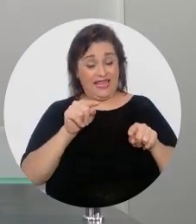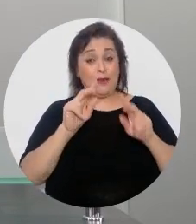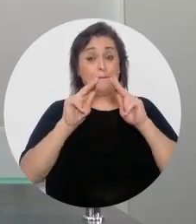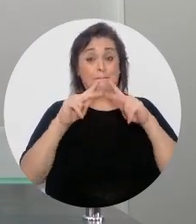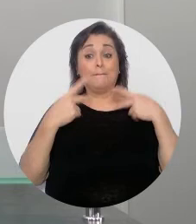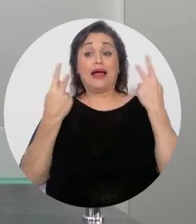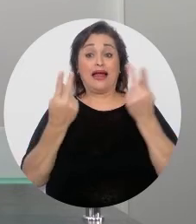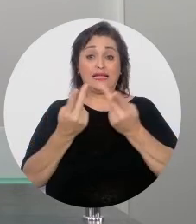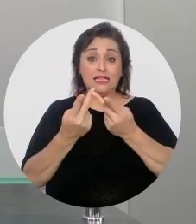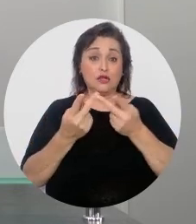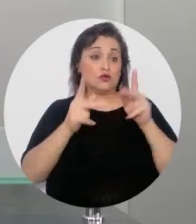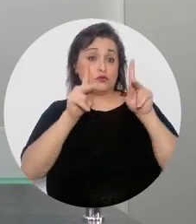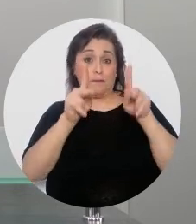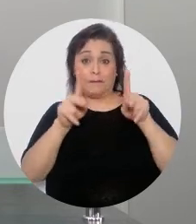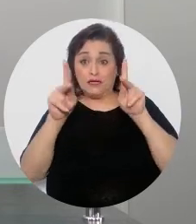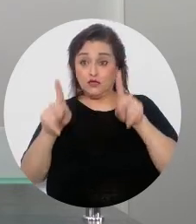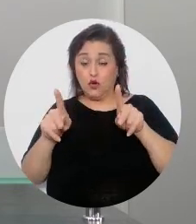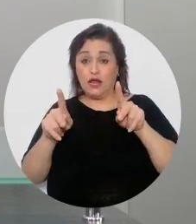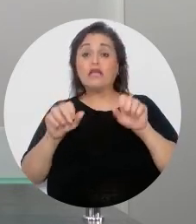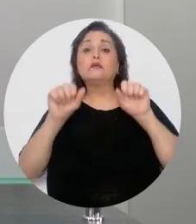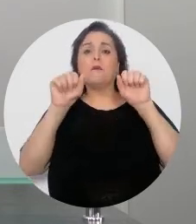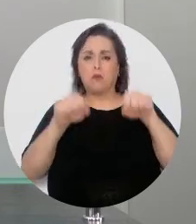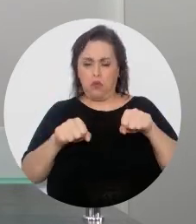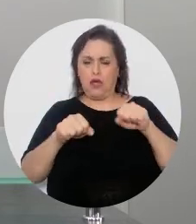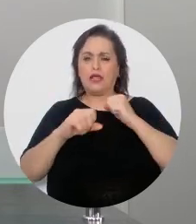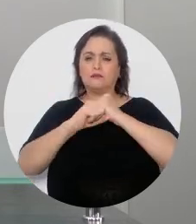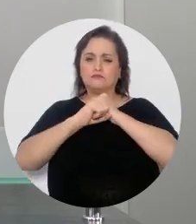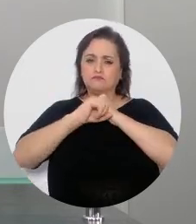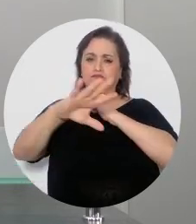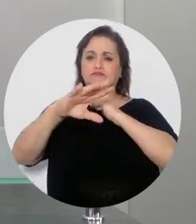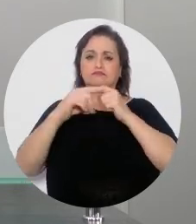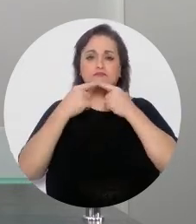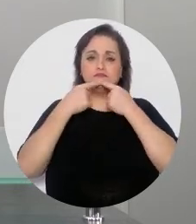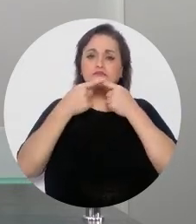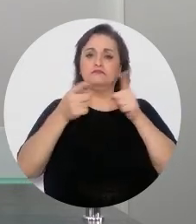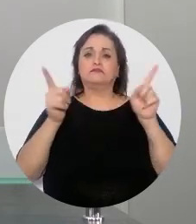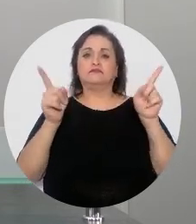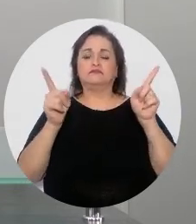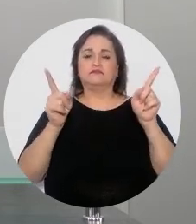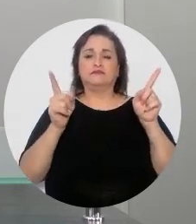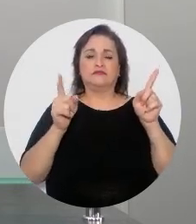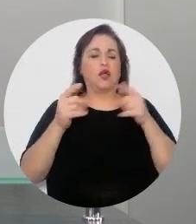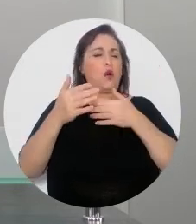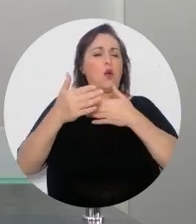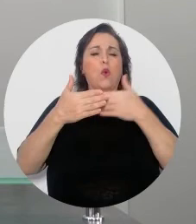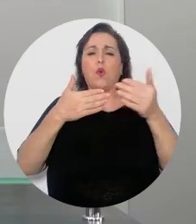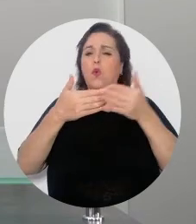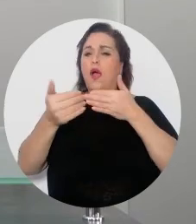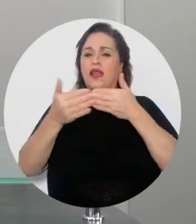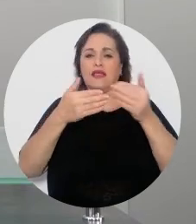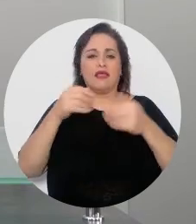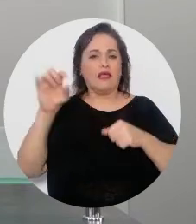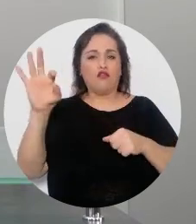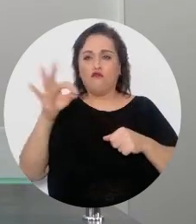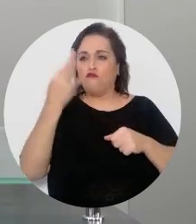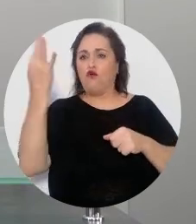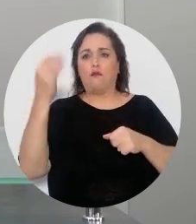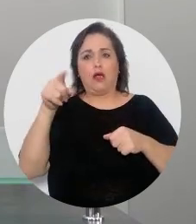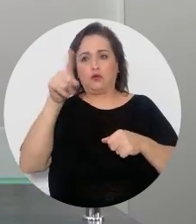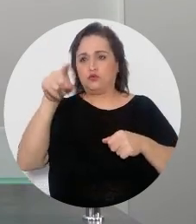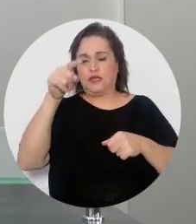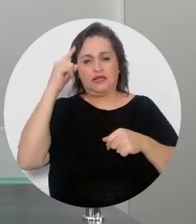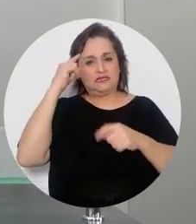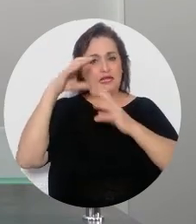ahí los partidos y las personas pueden difundirla a través de casi cualquier